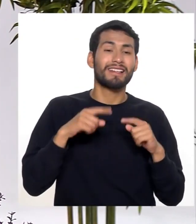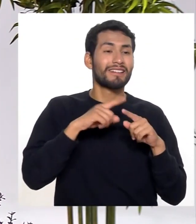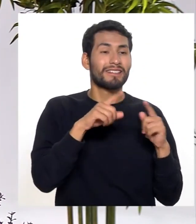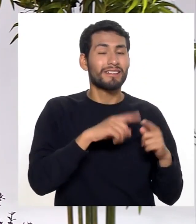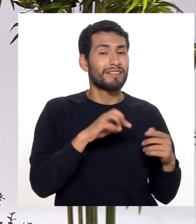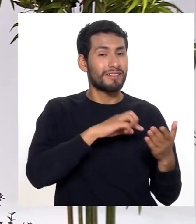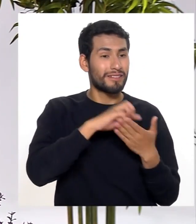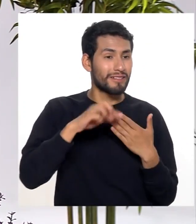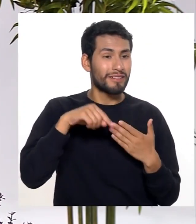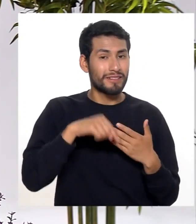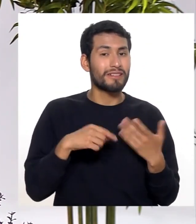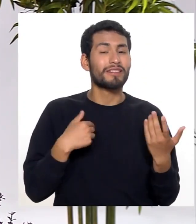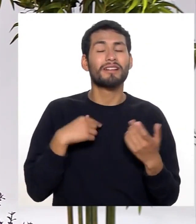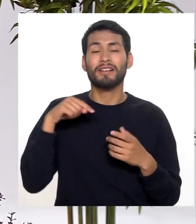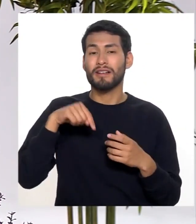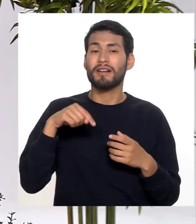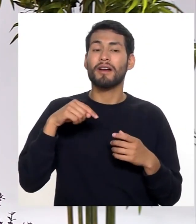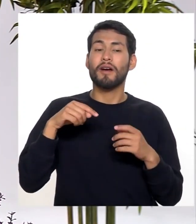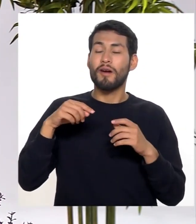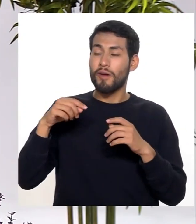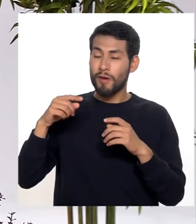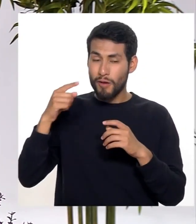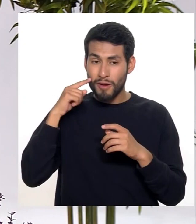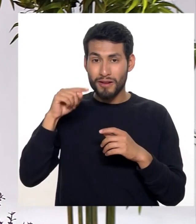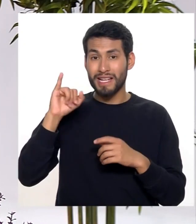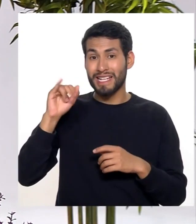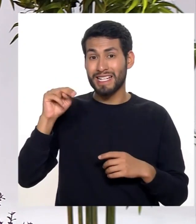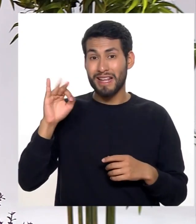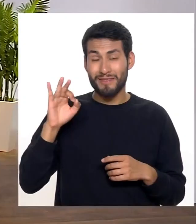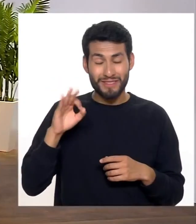muchos proyectos de la USPPD, que es conocida